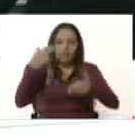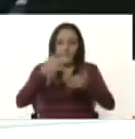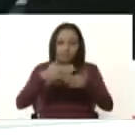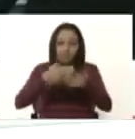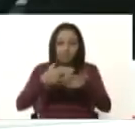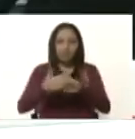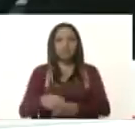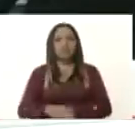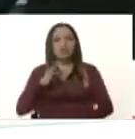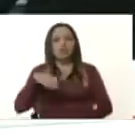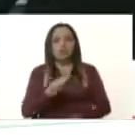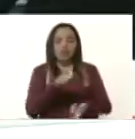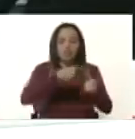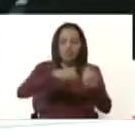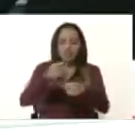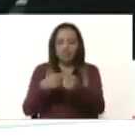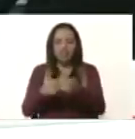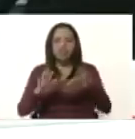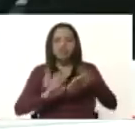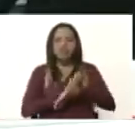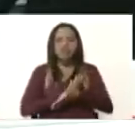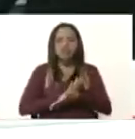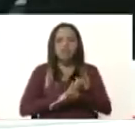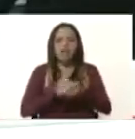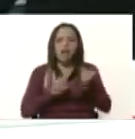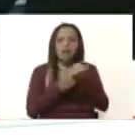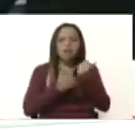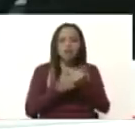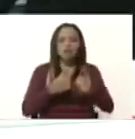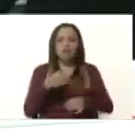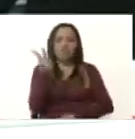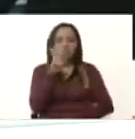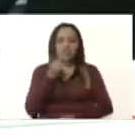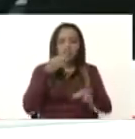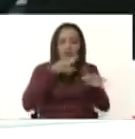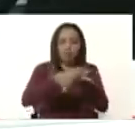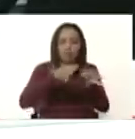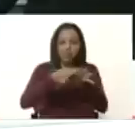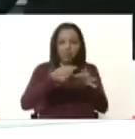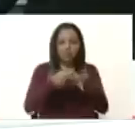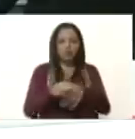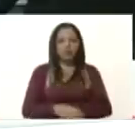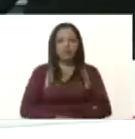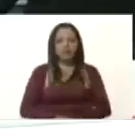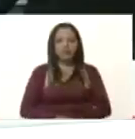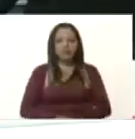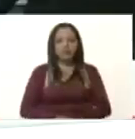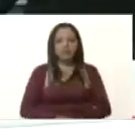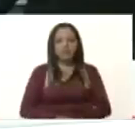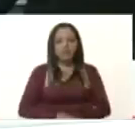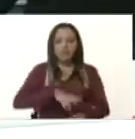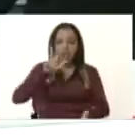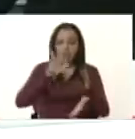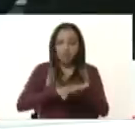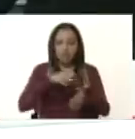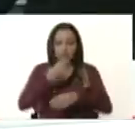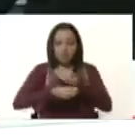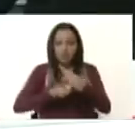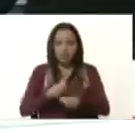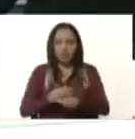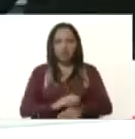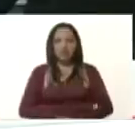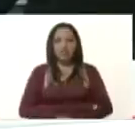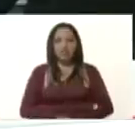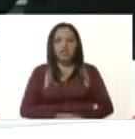respaldar las operaciones del criptoactivo soberano venezolano, el Petro, certificado que se expide en Caracas a